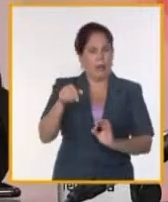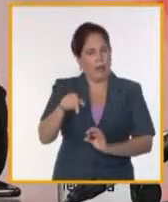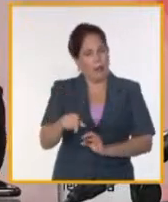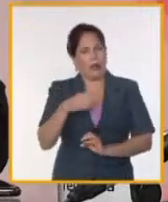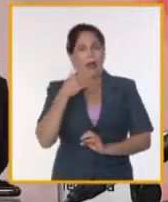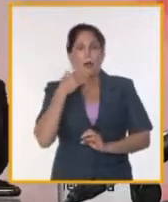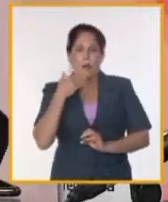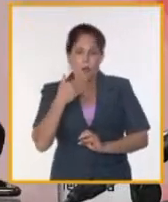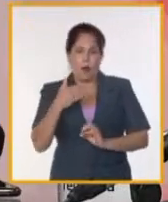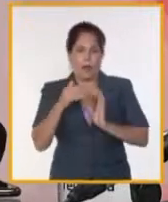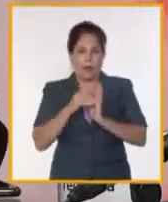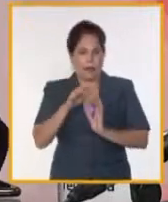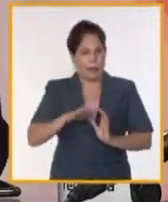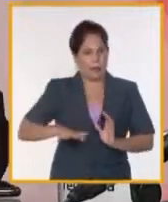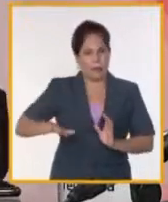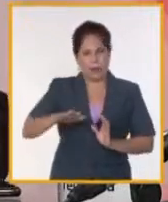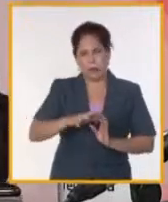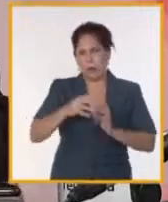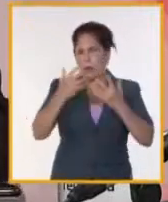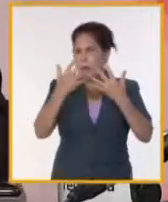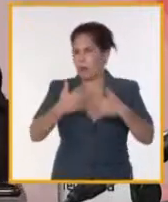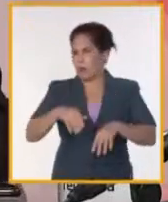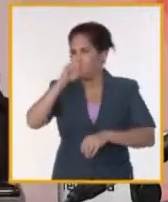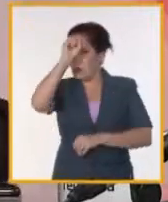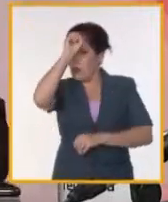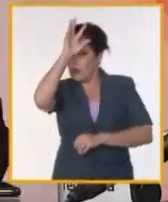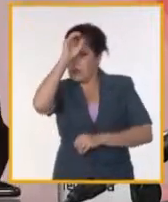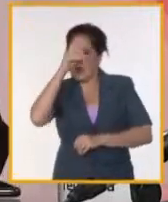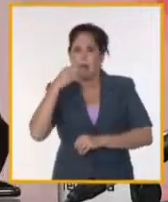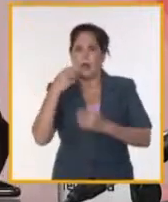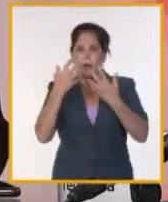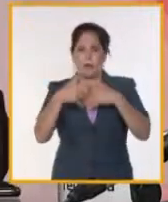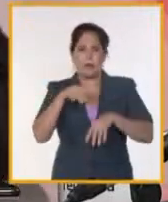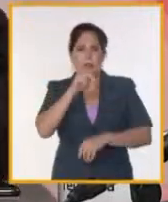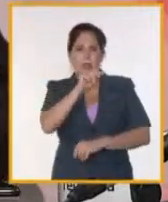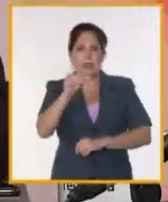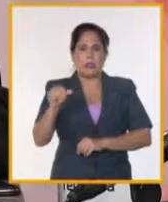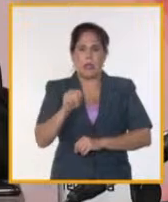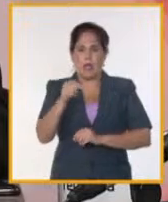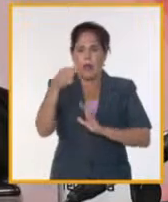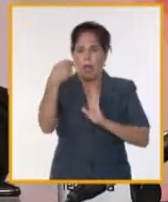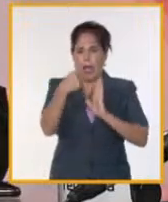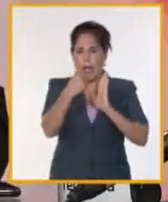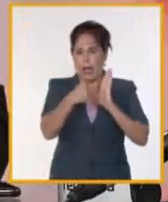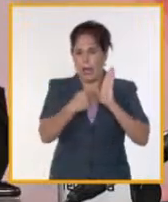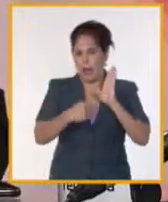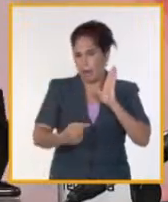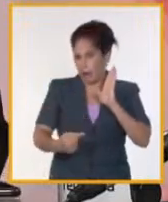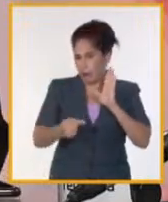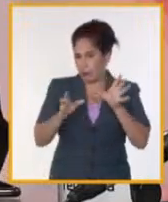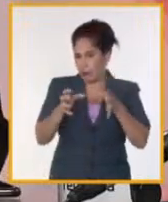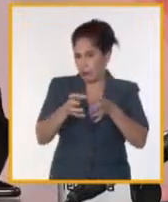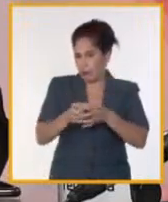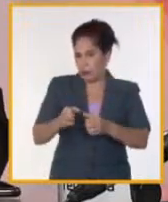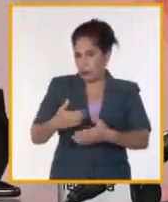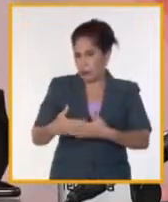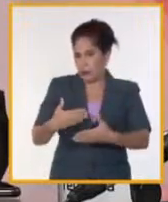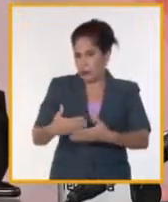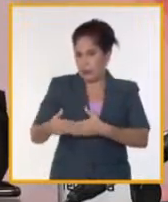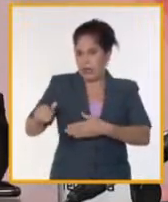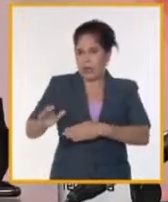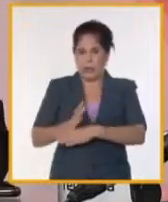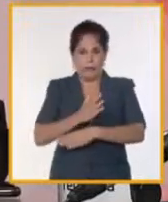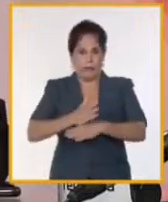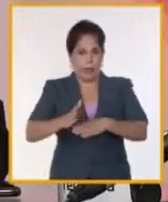la minería en nuestro país, la producción de sal y los elementos que distinguen a este grupo empresarial que